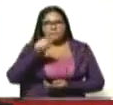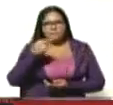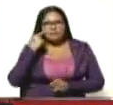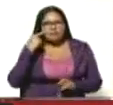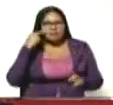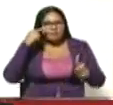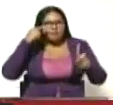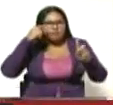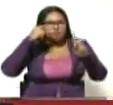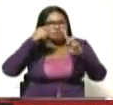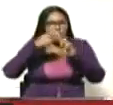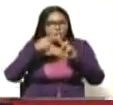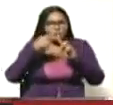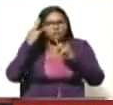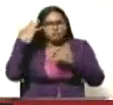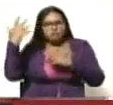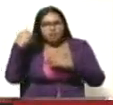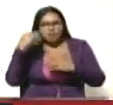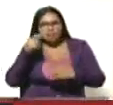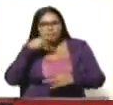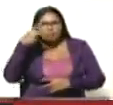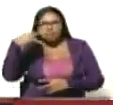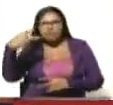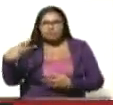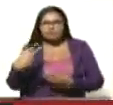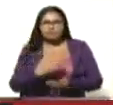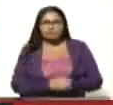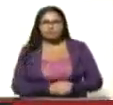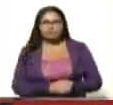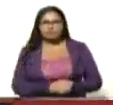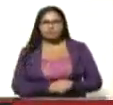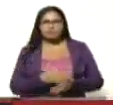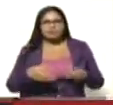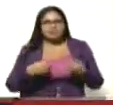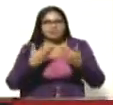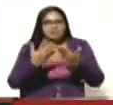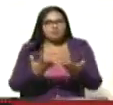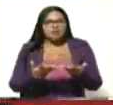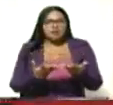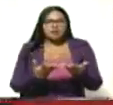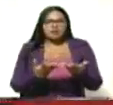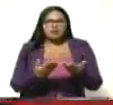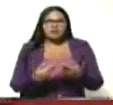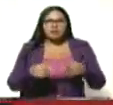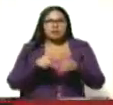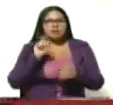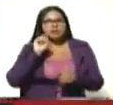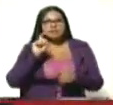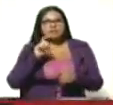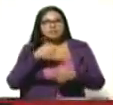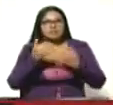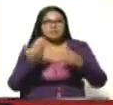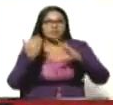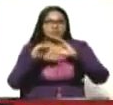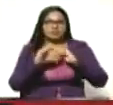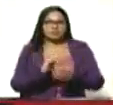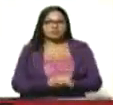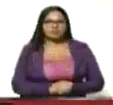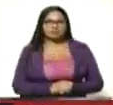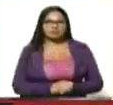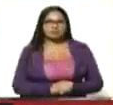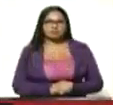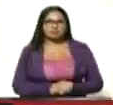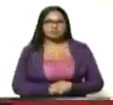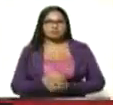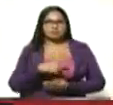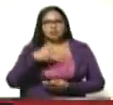misión ancestral del poeta es ofrecérsela al que necesita el mensaje. La poesía